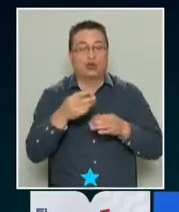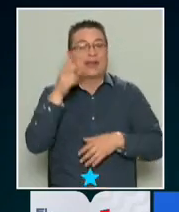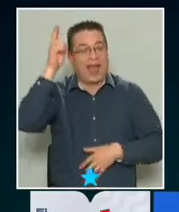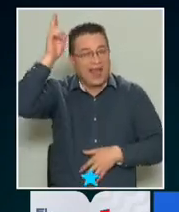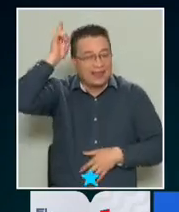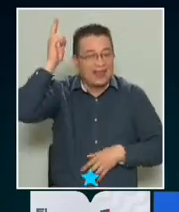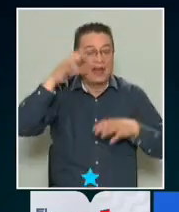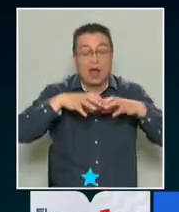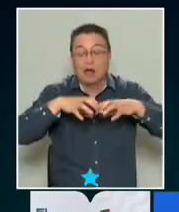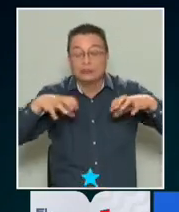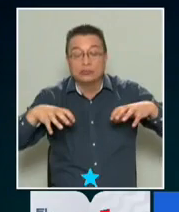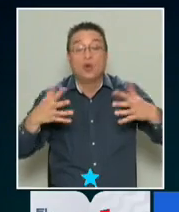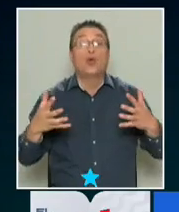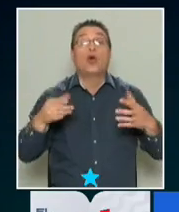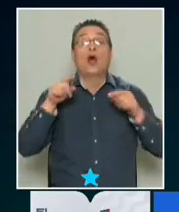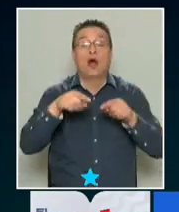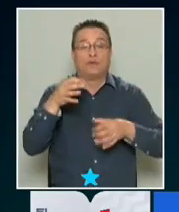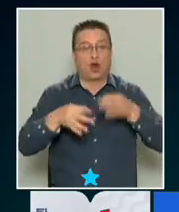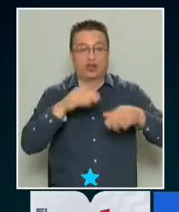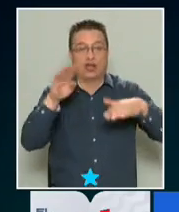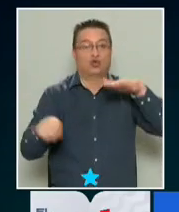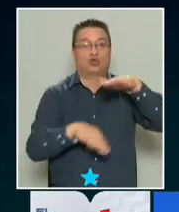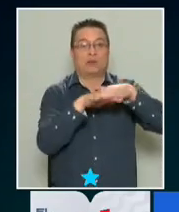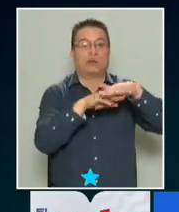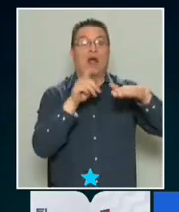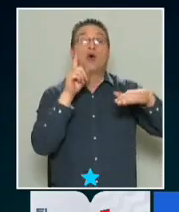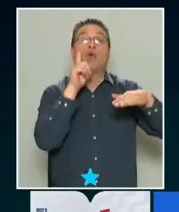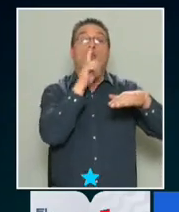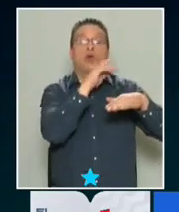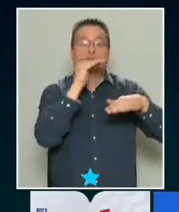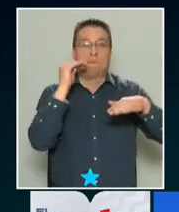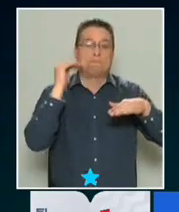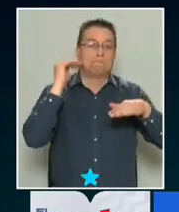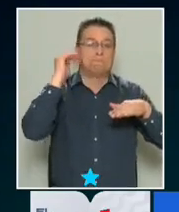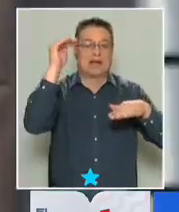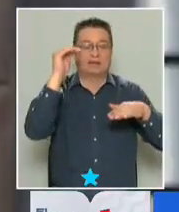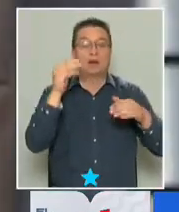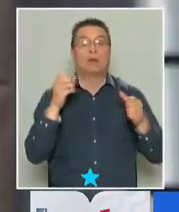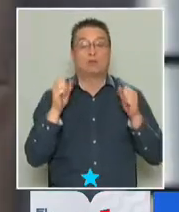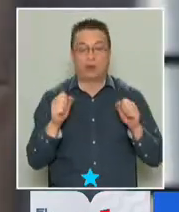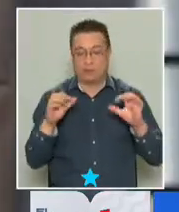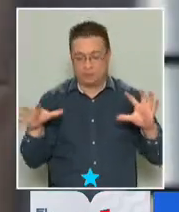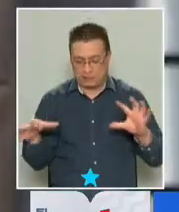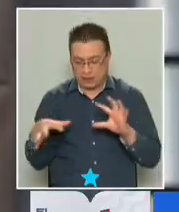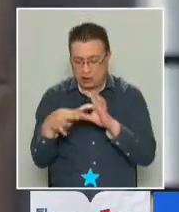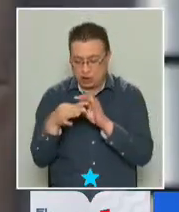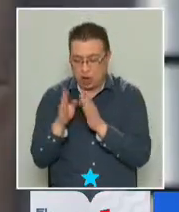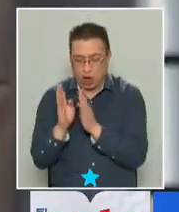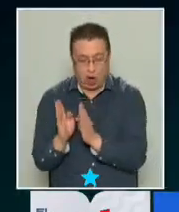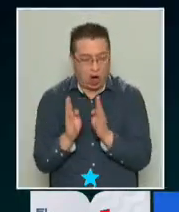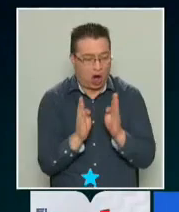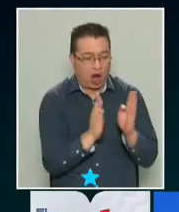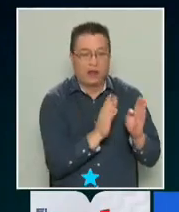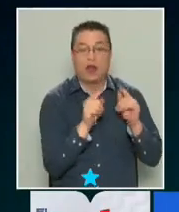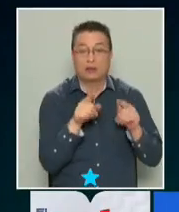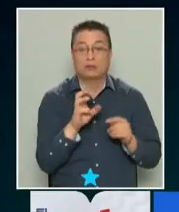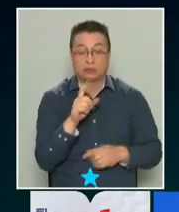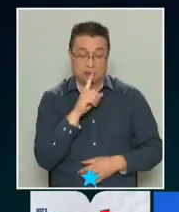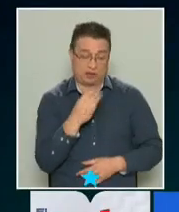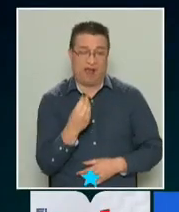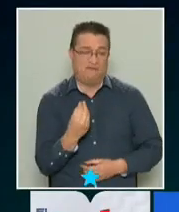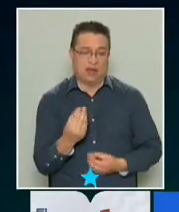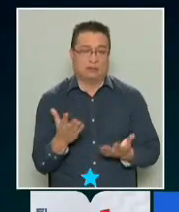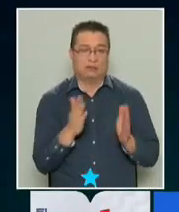y se resolvió en estos días que fuera la corte suprema el último tribunal que permitirá unificar ordenar la jurisprudencia se bajó cosas que me parece que es